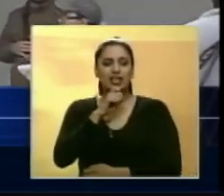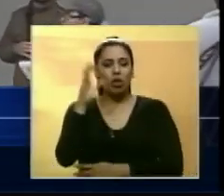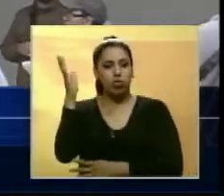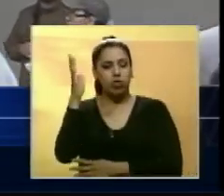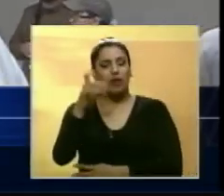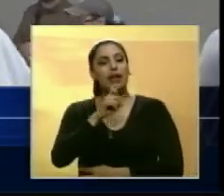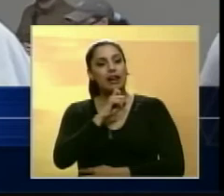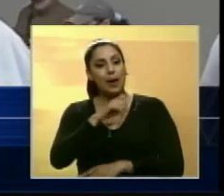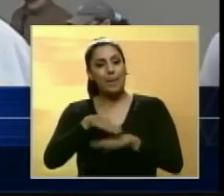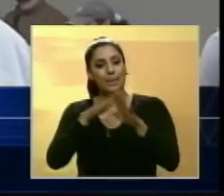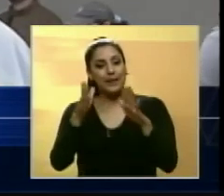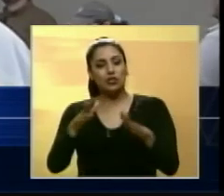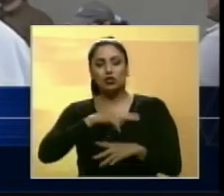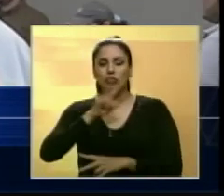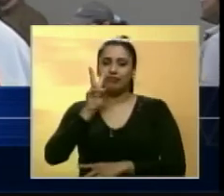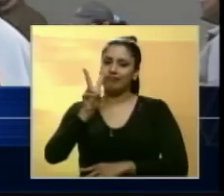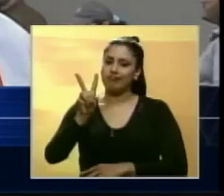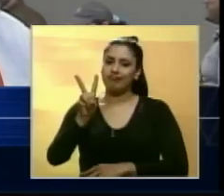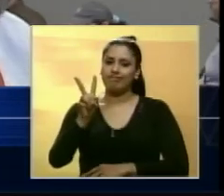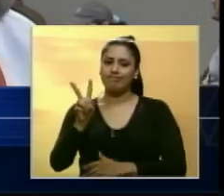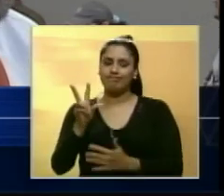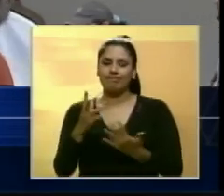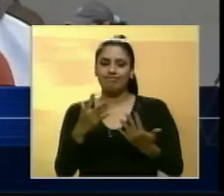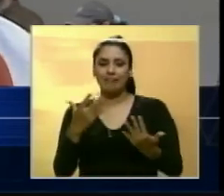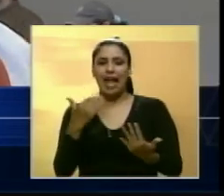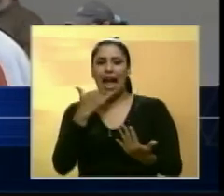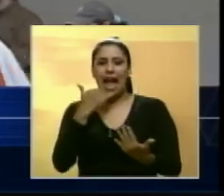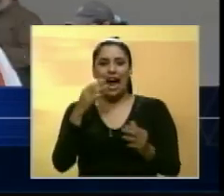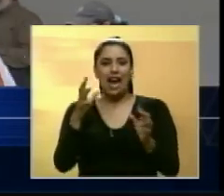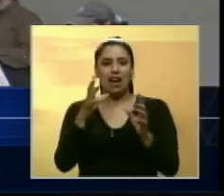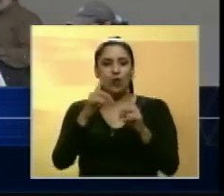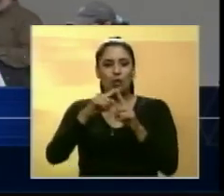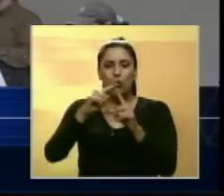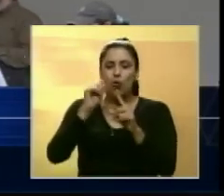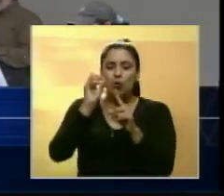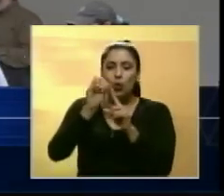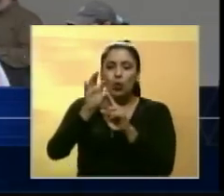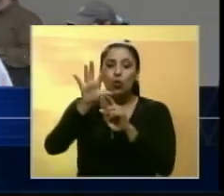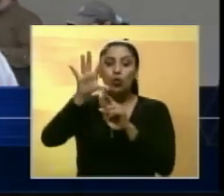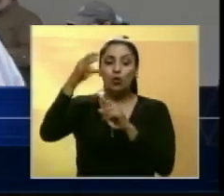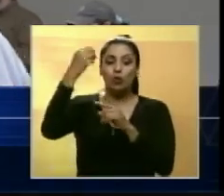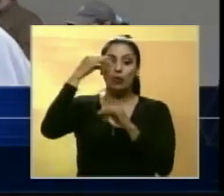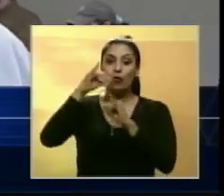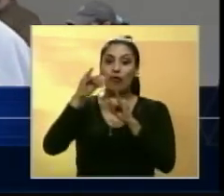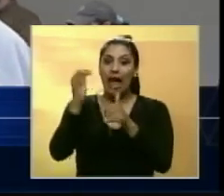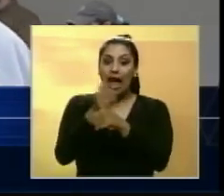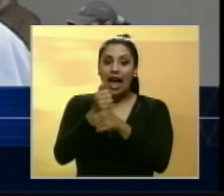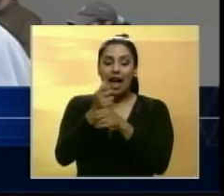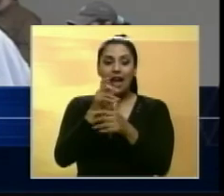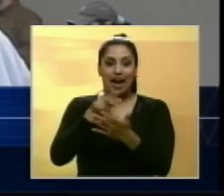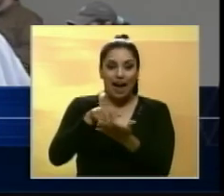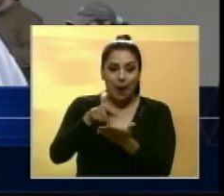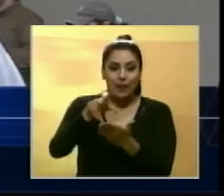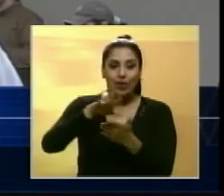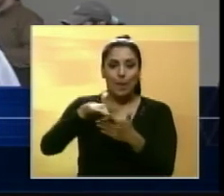vemos un rayito de luz al final del túnel, ya que se vienen con unas propuestas